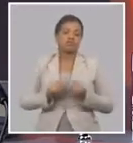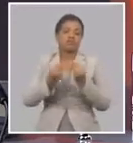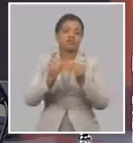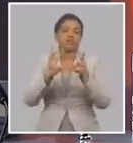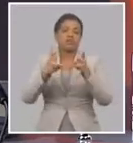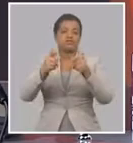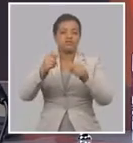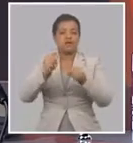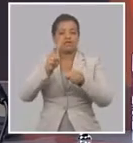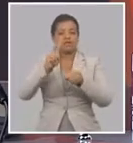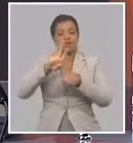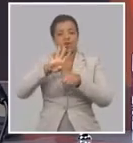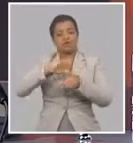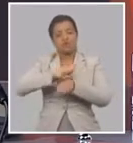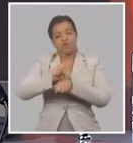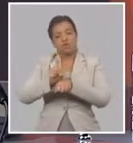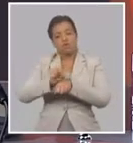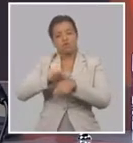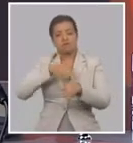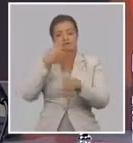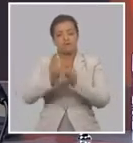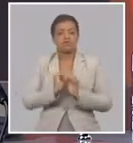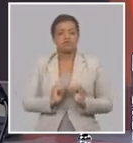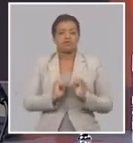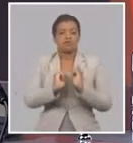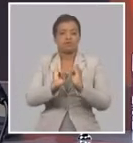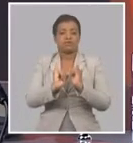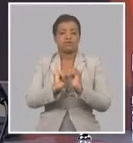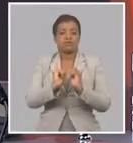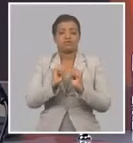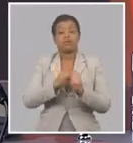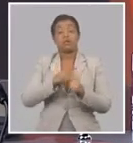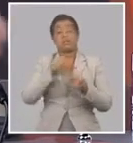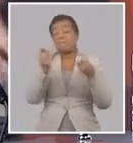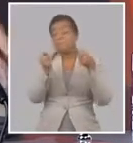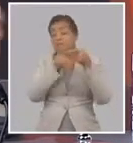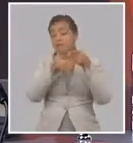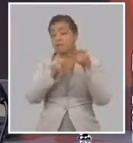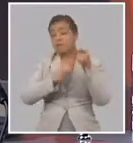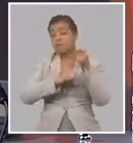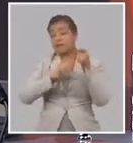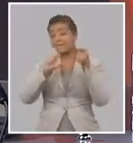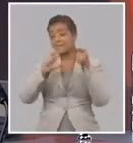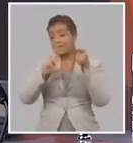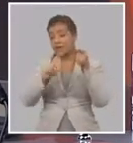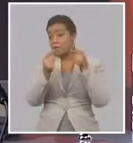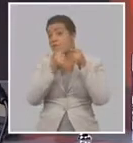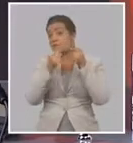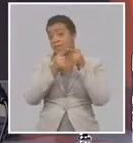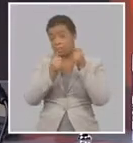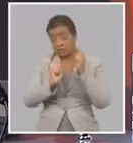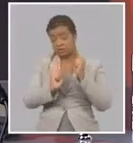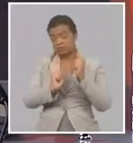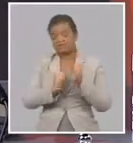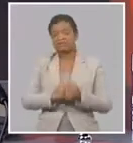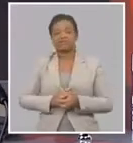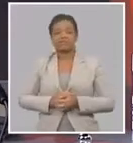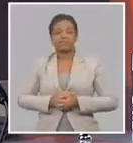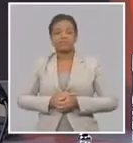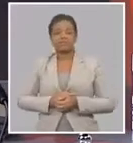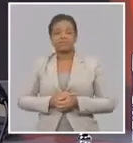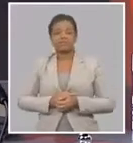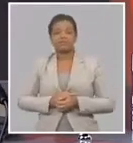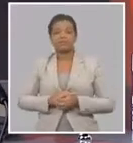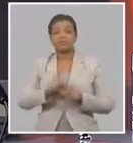informa este primer pcr que por supuesto no se le entrega el resultado dentro del aeropuerto pasajero